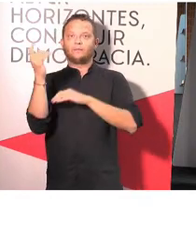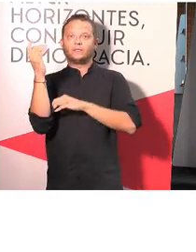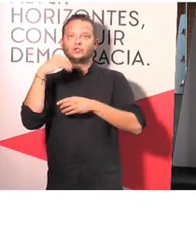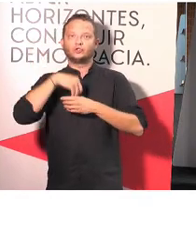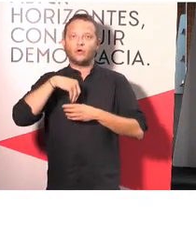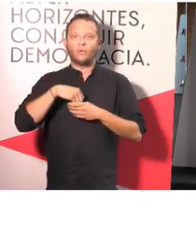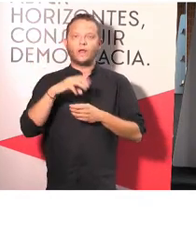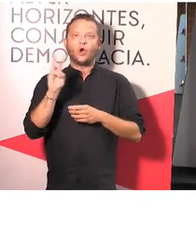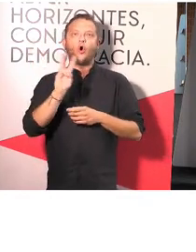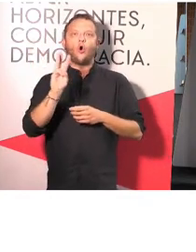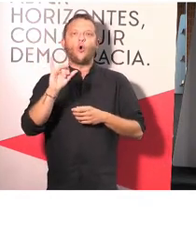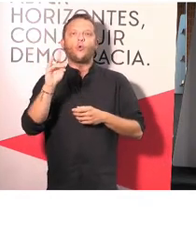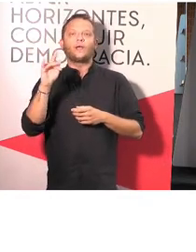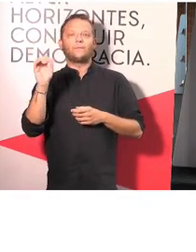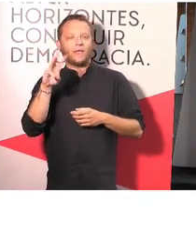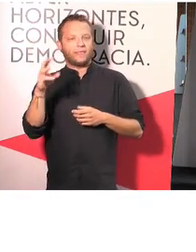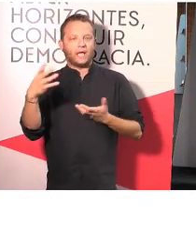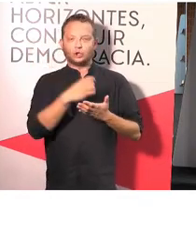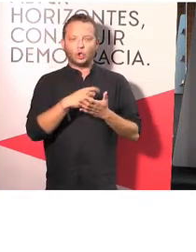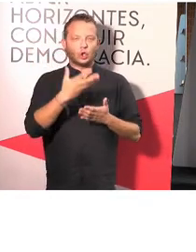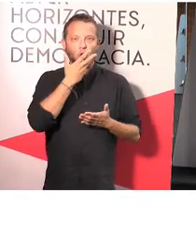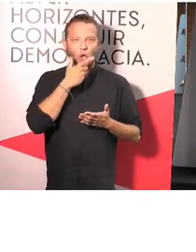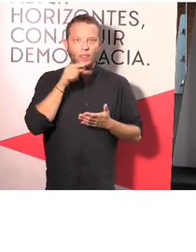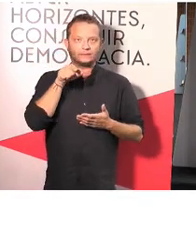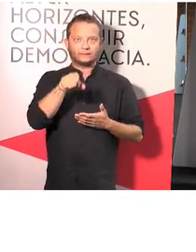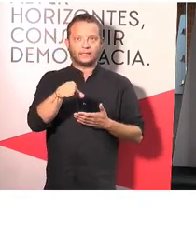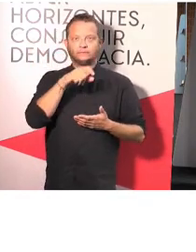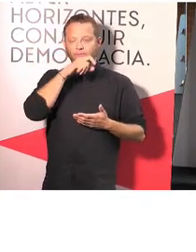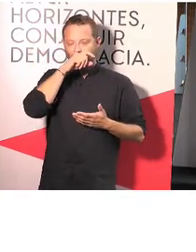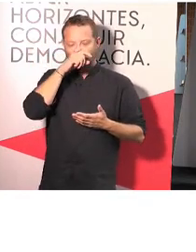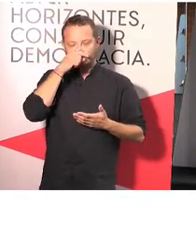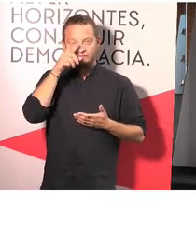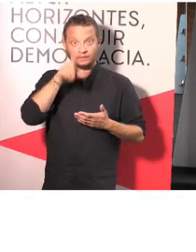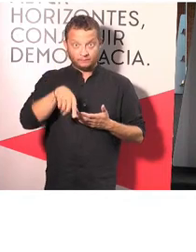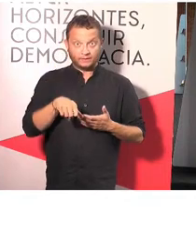el caso de Wikipedia, que lo menciono porque lo conocéis todos, en el que ha disrumpido